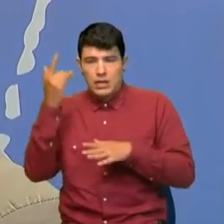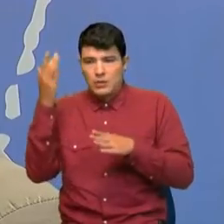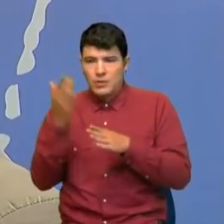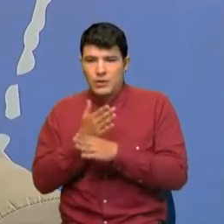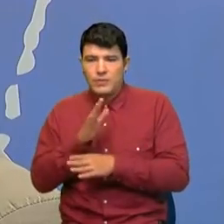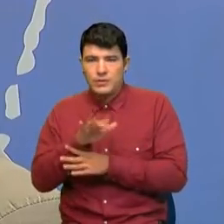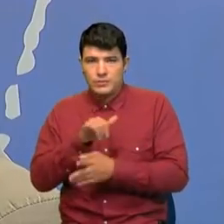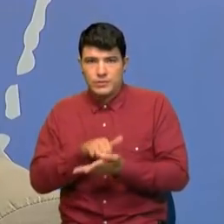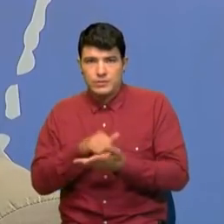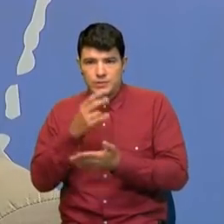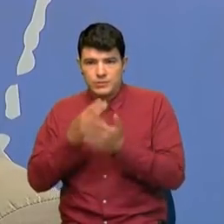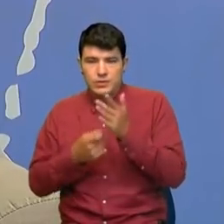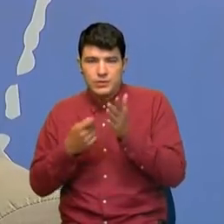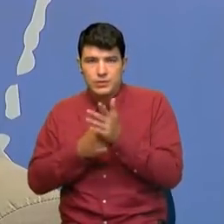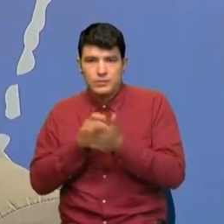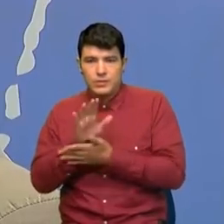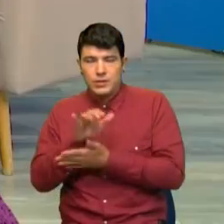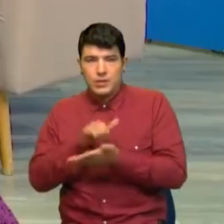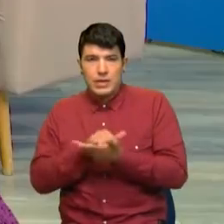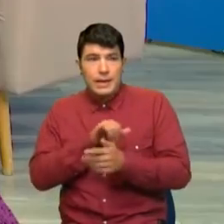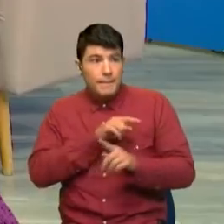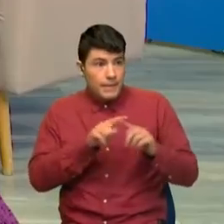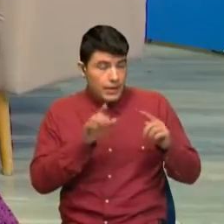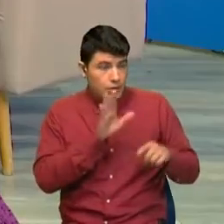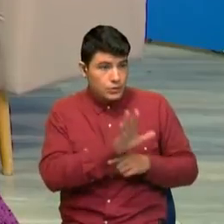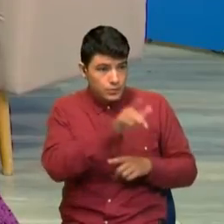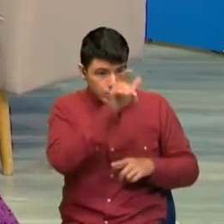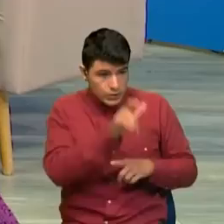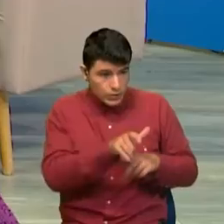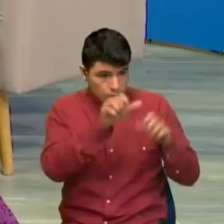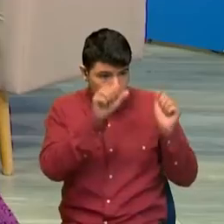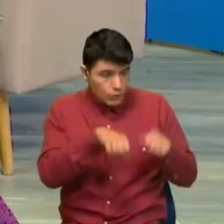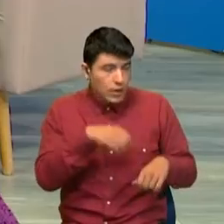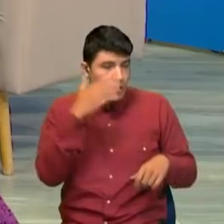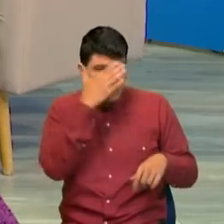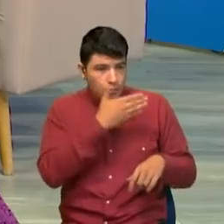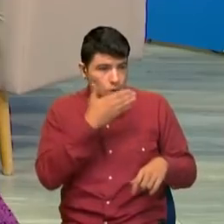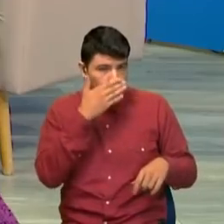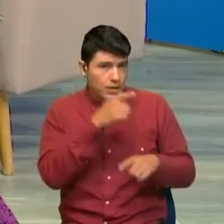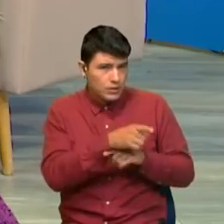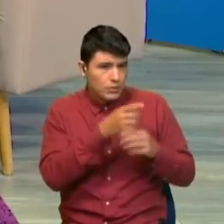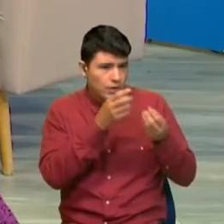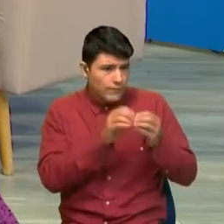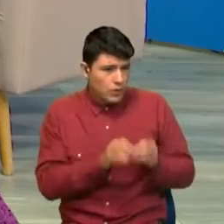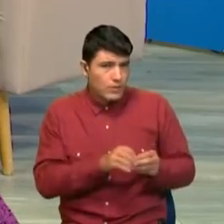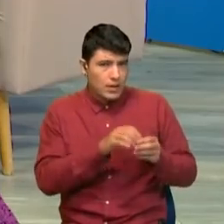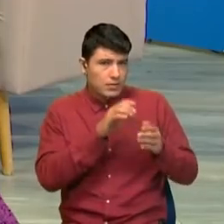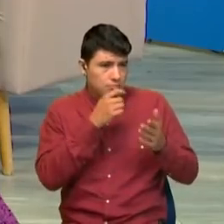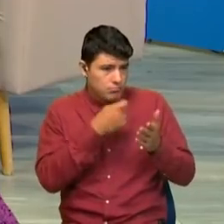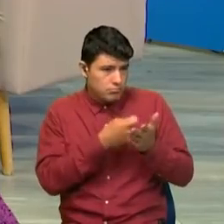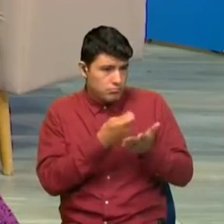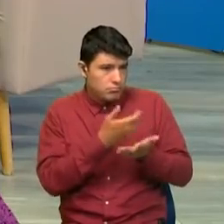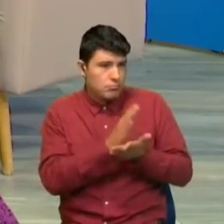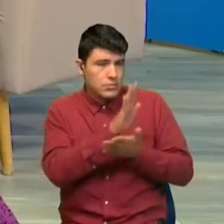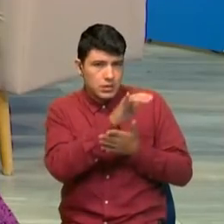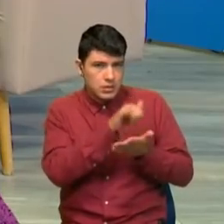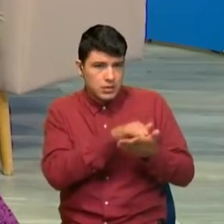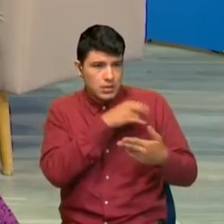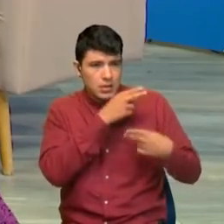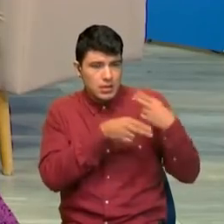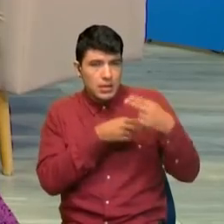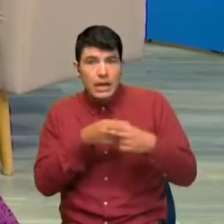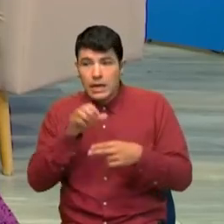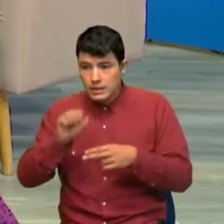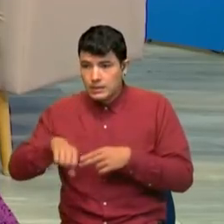pareja o con la sociedad conyugal. Pero si él herencia, podría probar que es el modo de adquirir ese bien fue por herencia. Exacto, si es